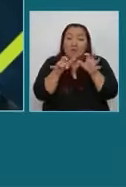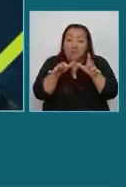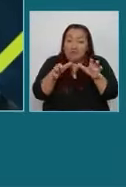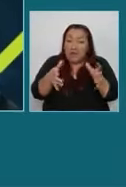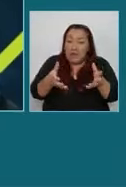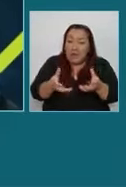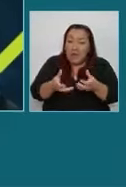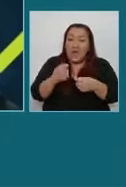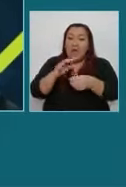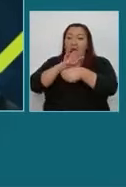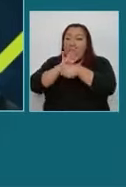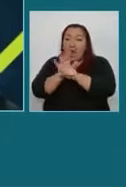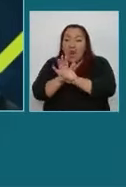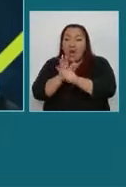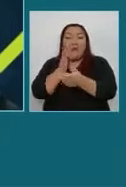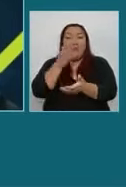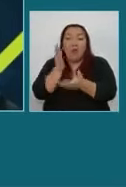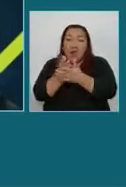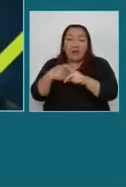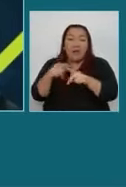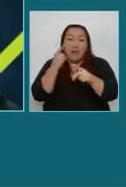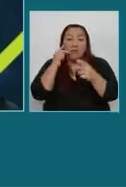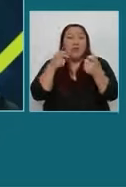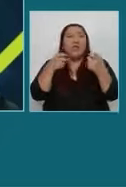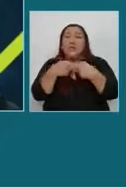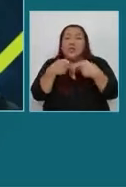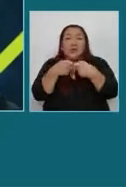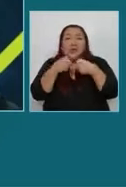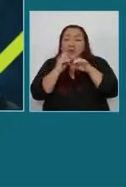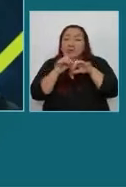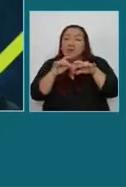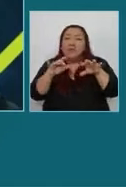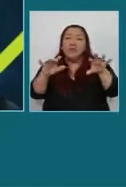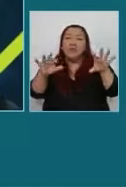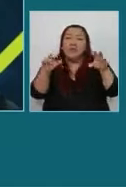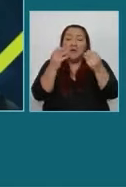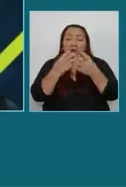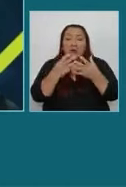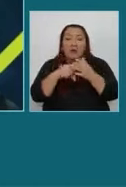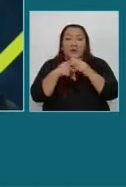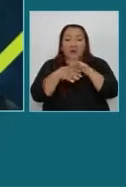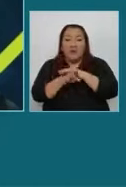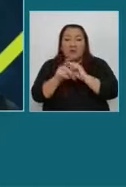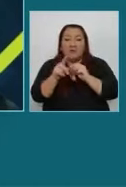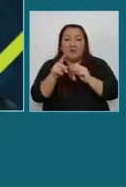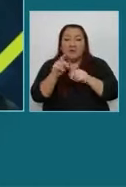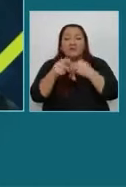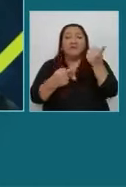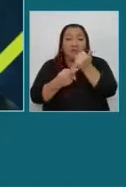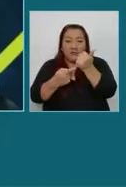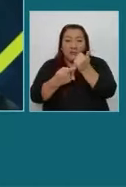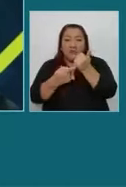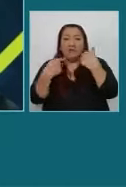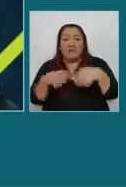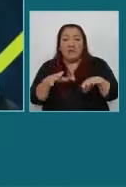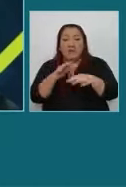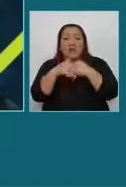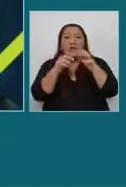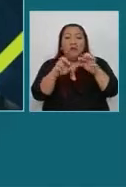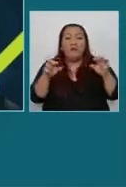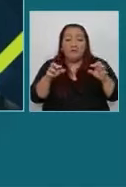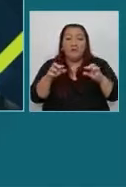la hiperconexión con tecnologías de la información y el abaratamiento y la penetración de estas mismas tecnologías en la